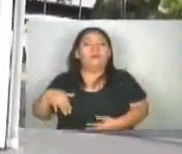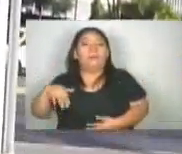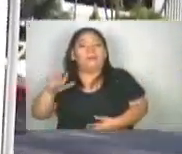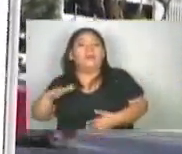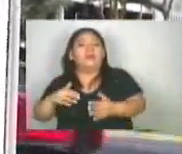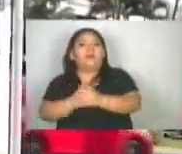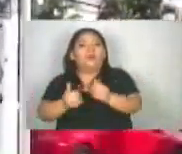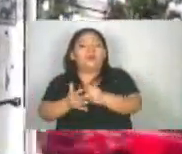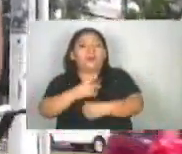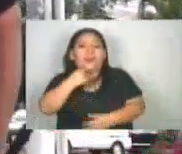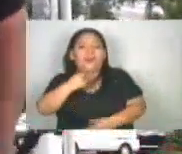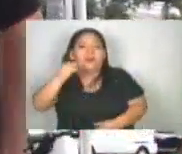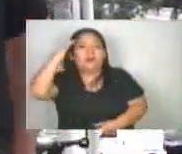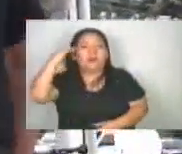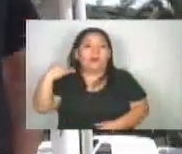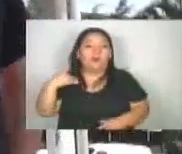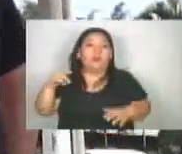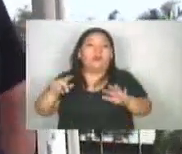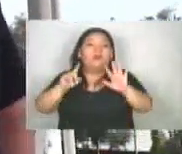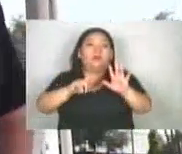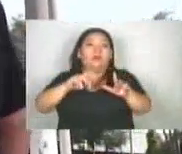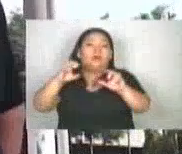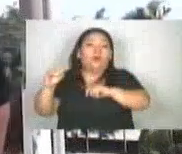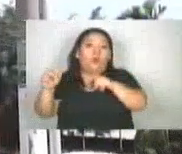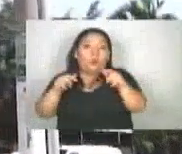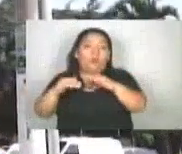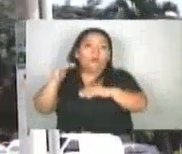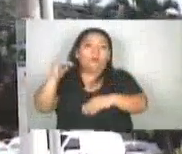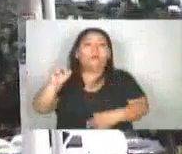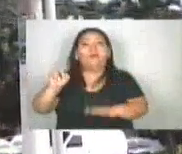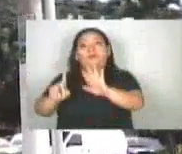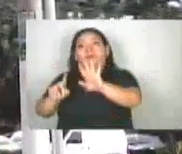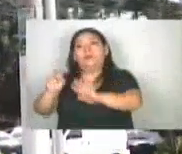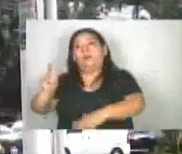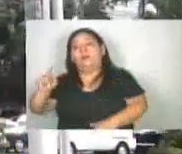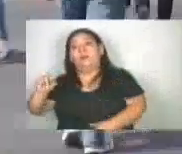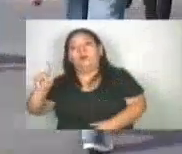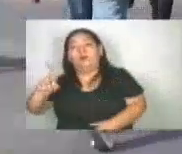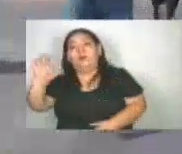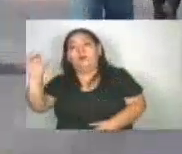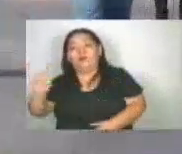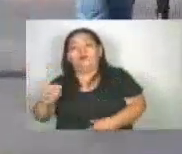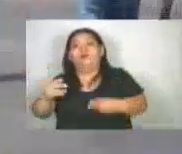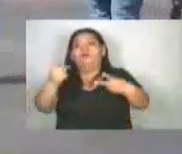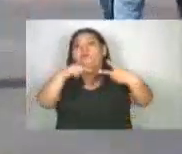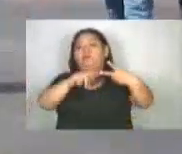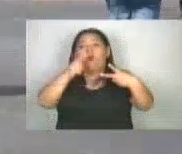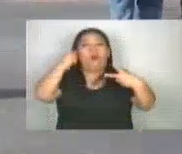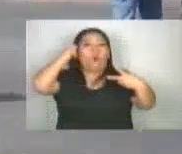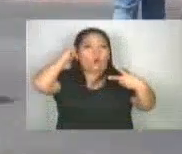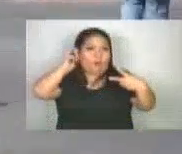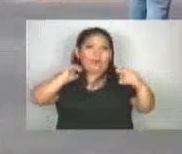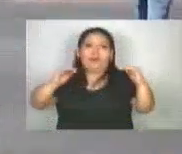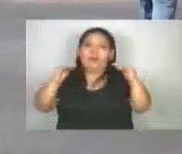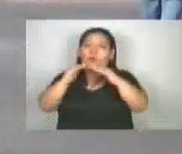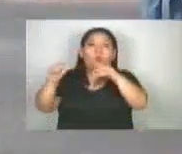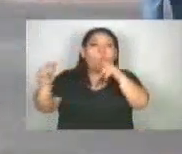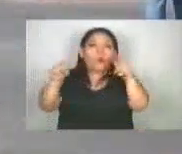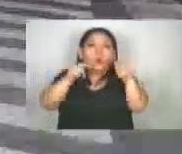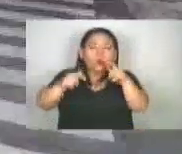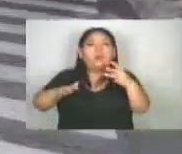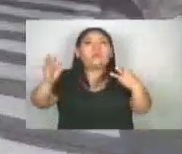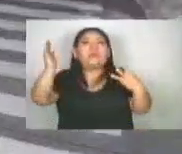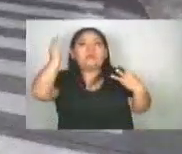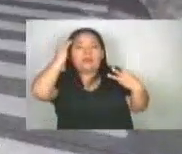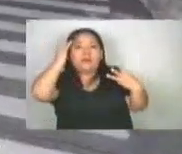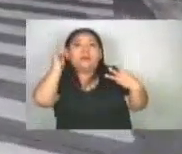dificultad son las mujeres de 60 años en adelante con un 62.1%, seguido por hombres de ese mismo rango. Conocer